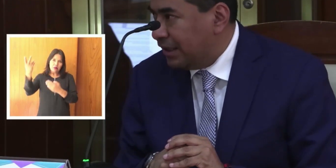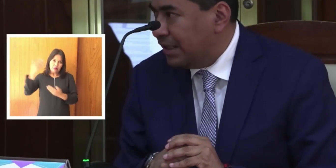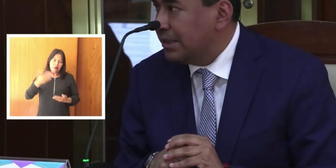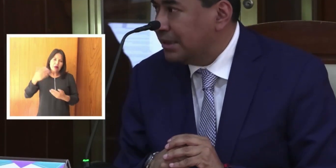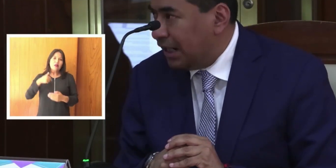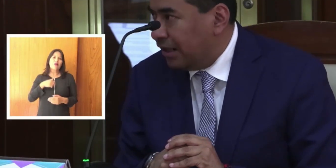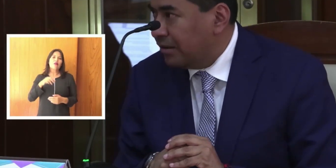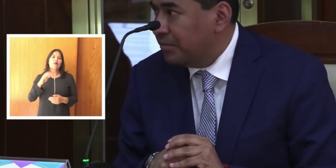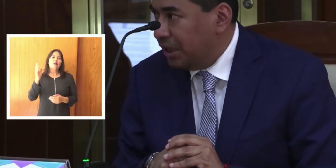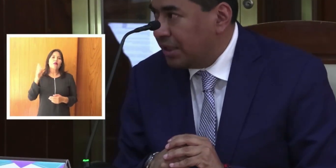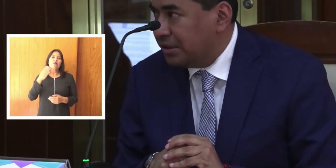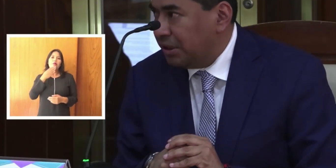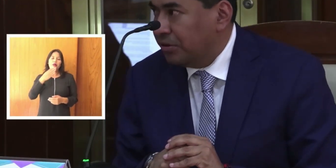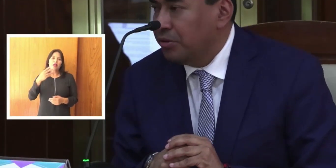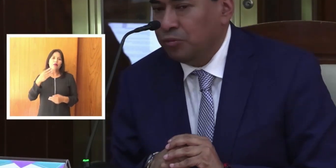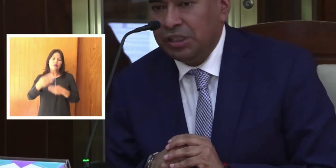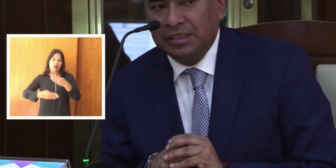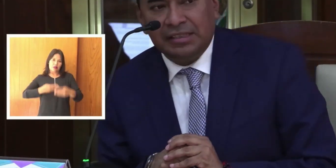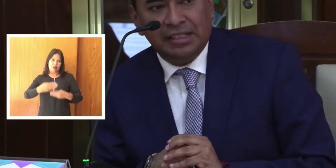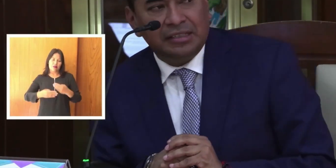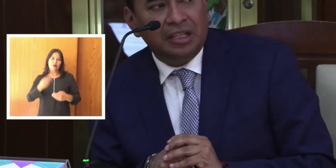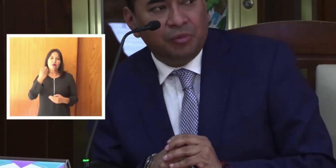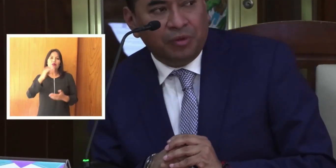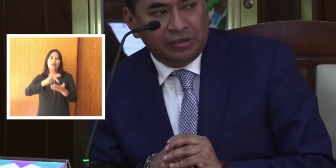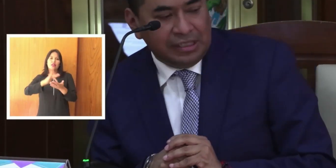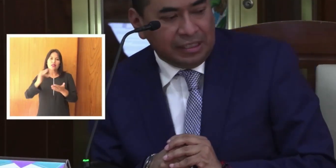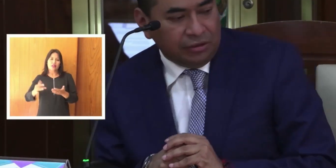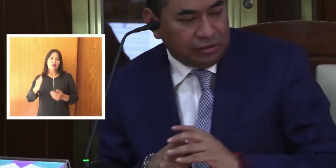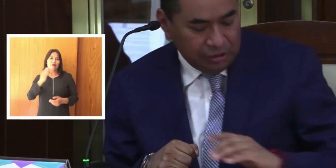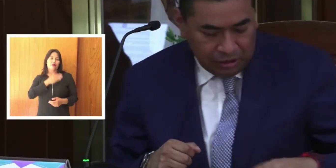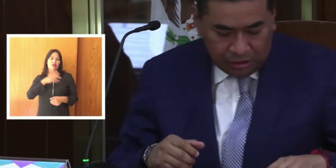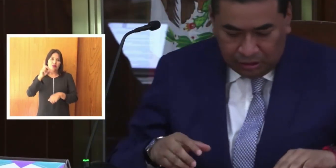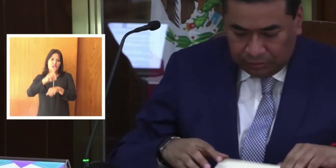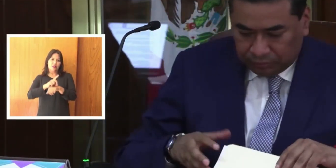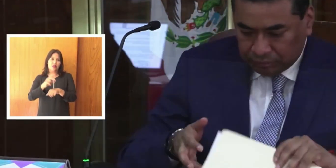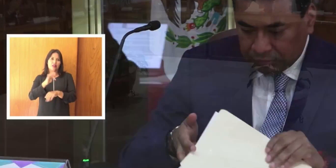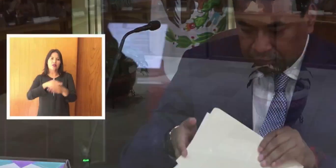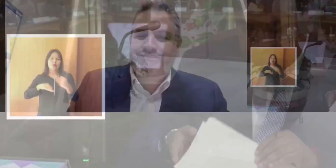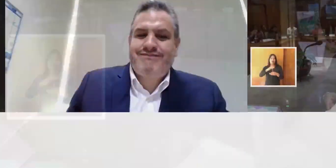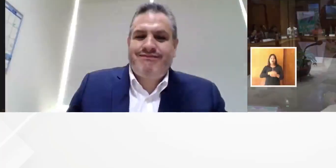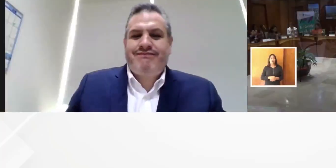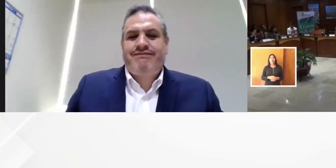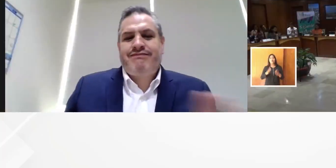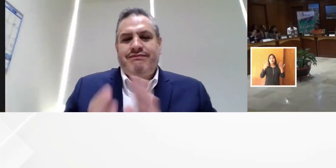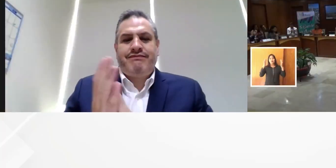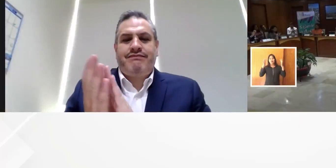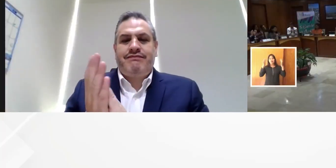presente, será bien recibido. Muchas gracias y muy buenos días a todos.